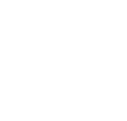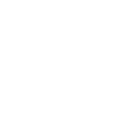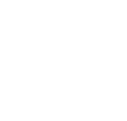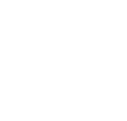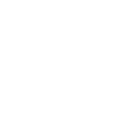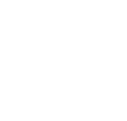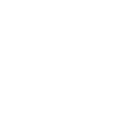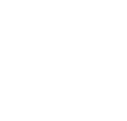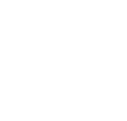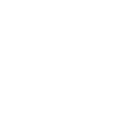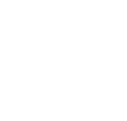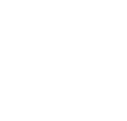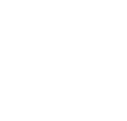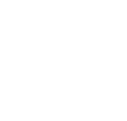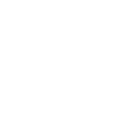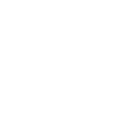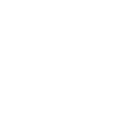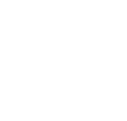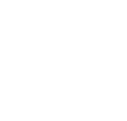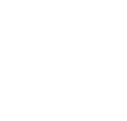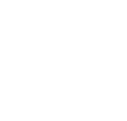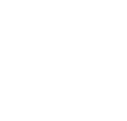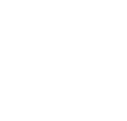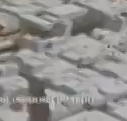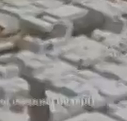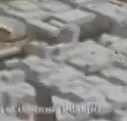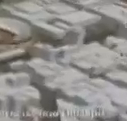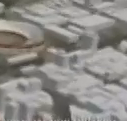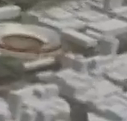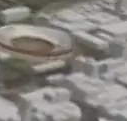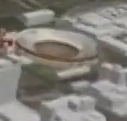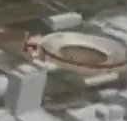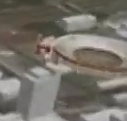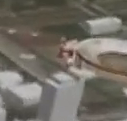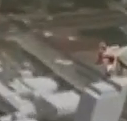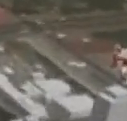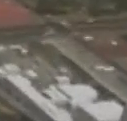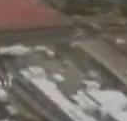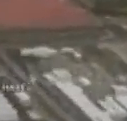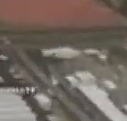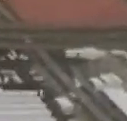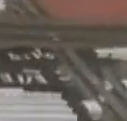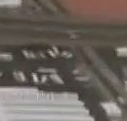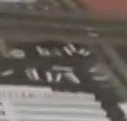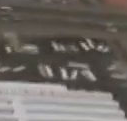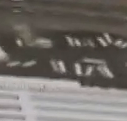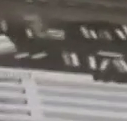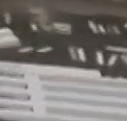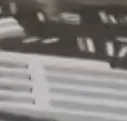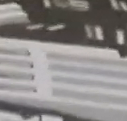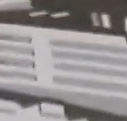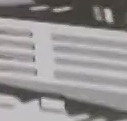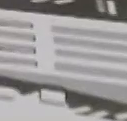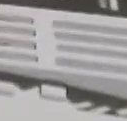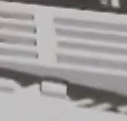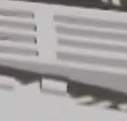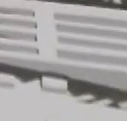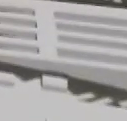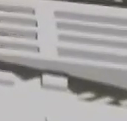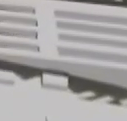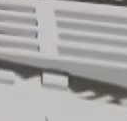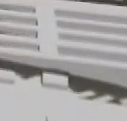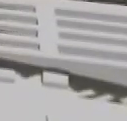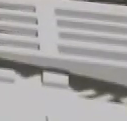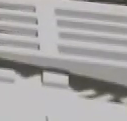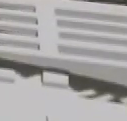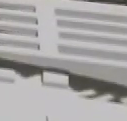marca Chevrolet modelo Orlando color negro en la esquina de Curamichate a esquina Bien. Fueron capturados en flagrancia por